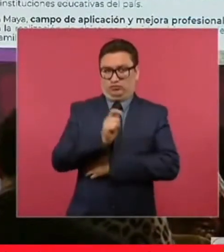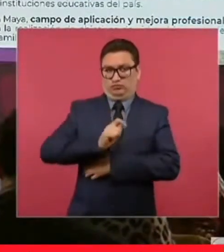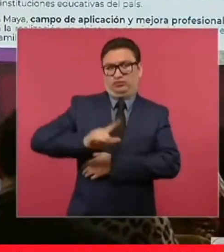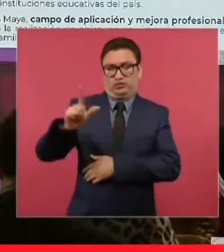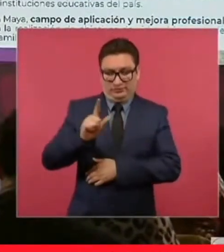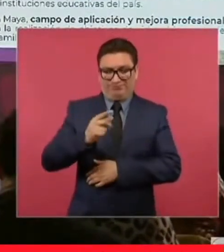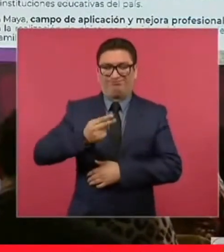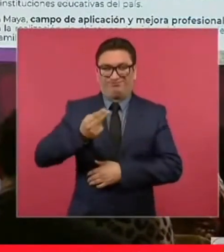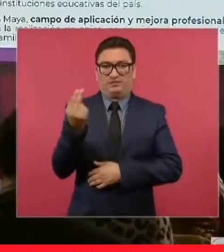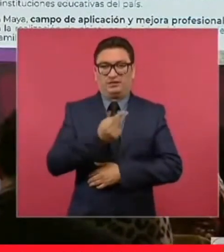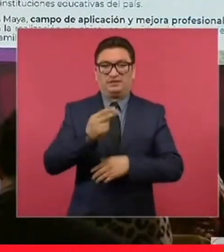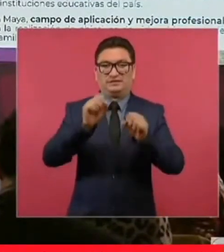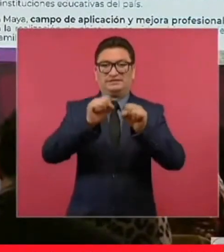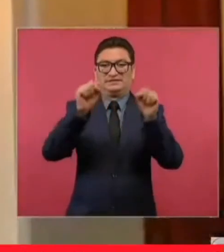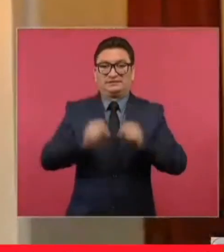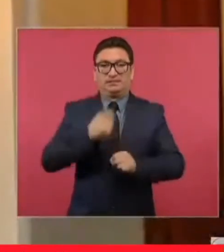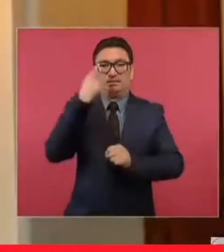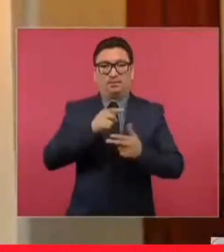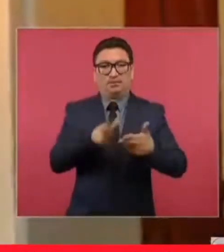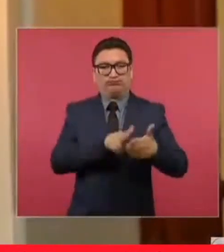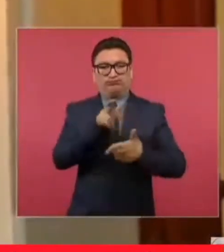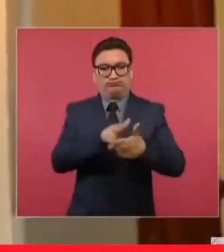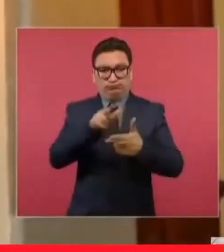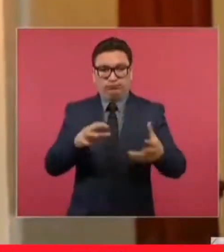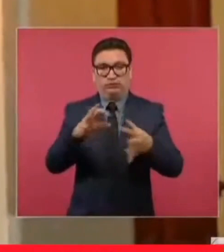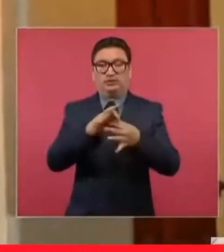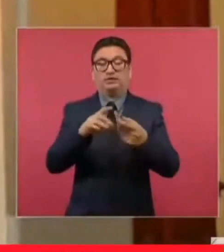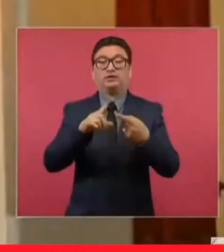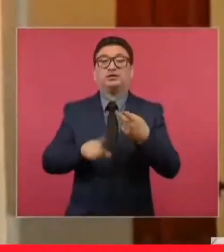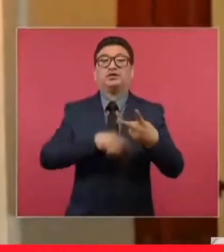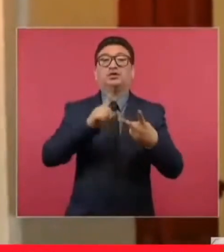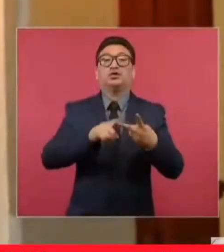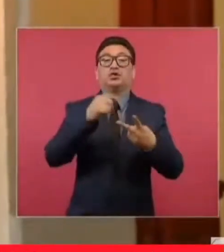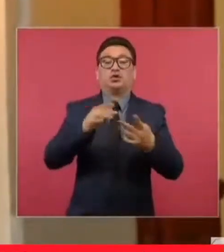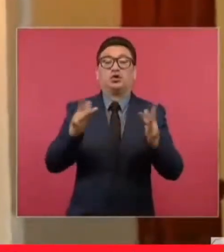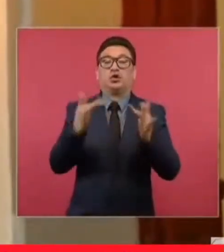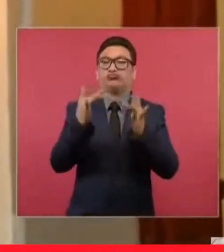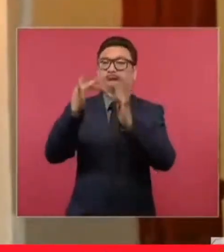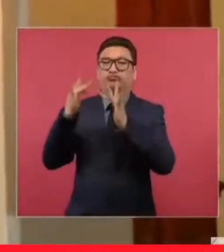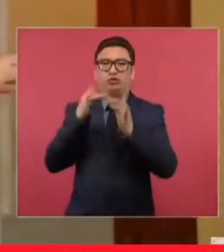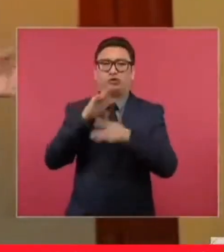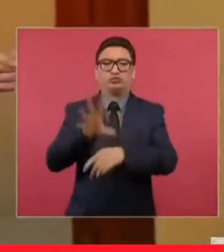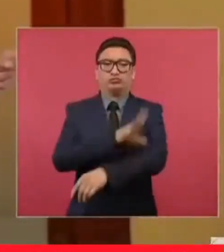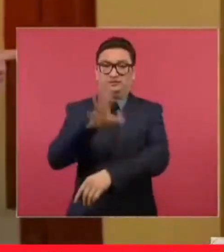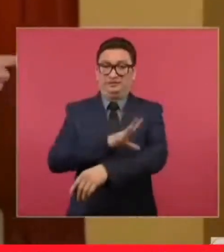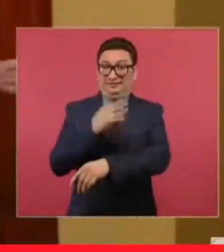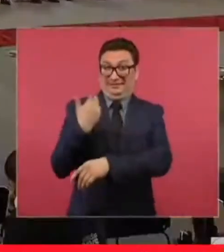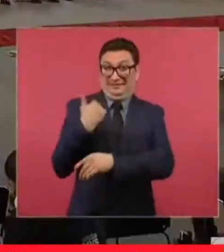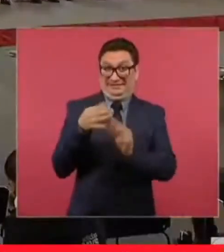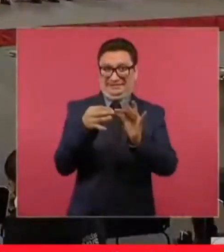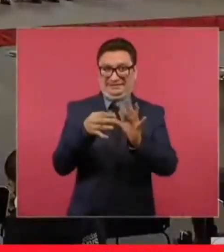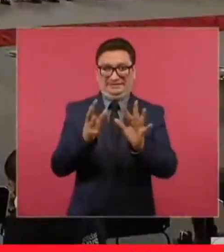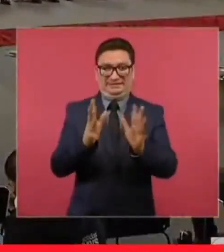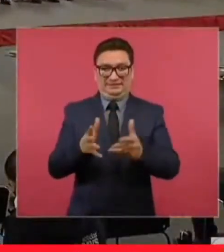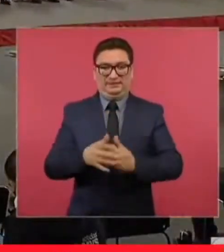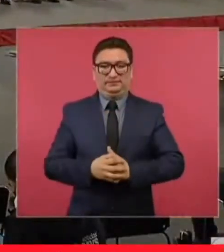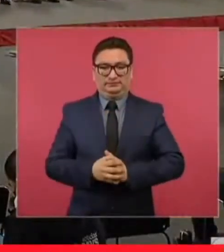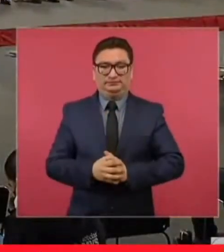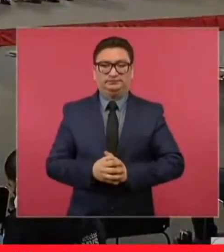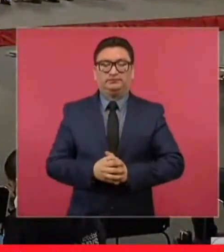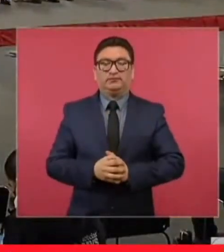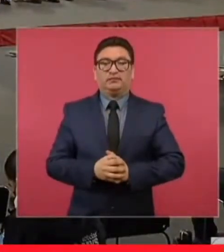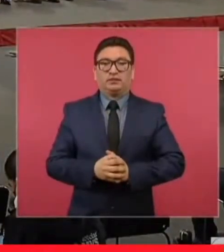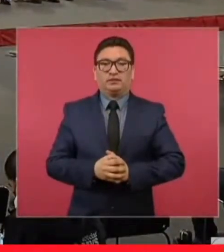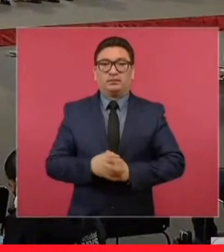en sistemas ferroviarios y también en sistemas eléctricos tan complejos como los que se han explicado. Por tanto,